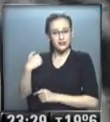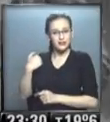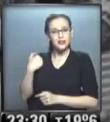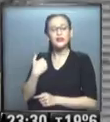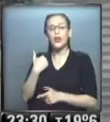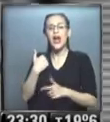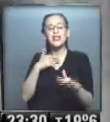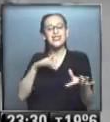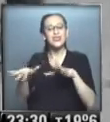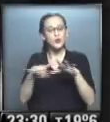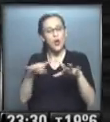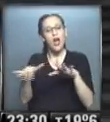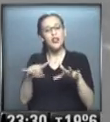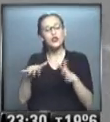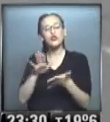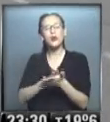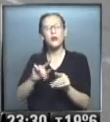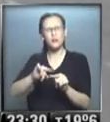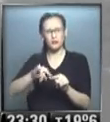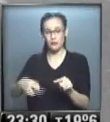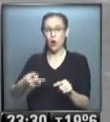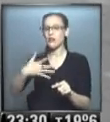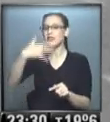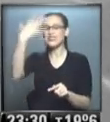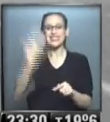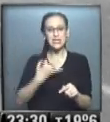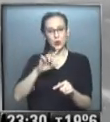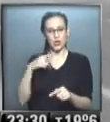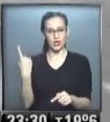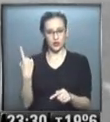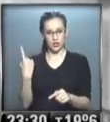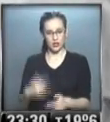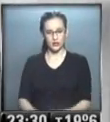una situación de una política de seguridad nacional